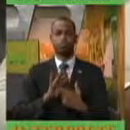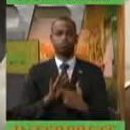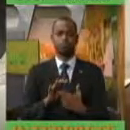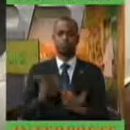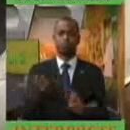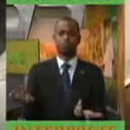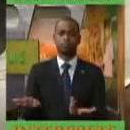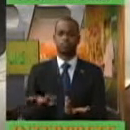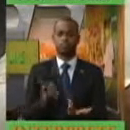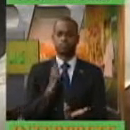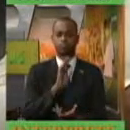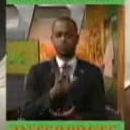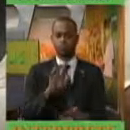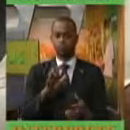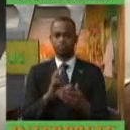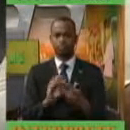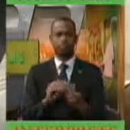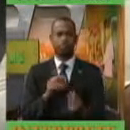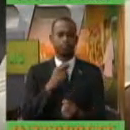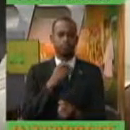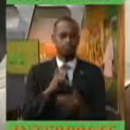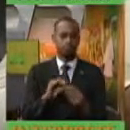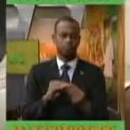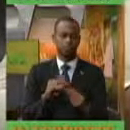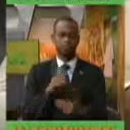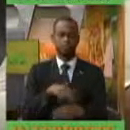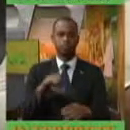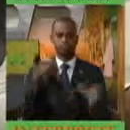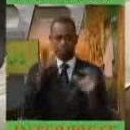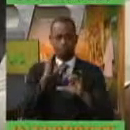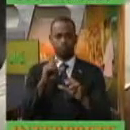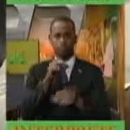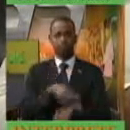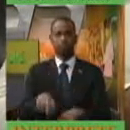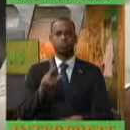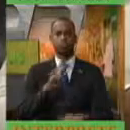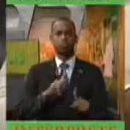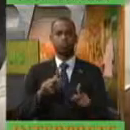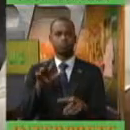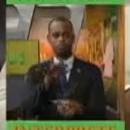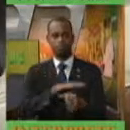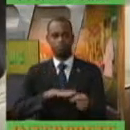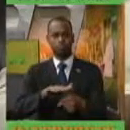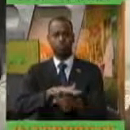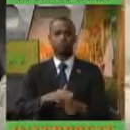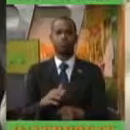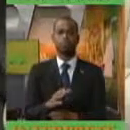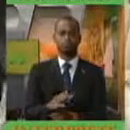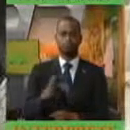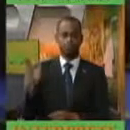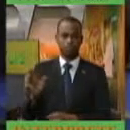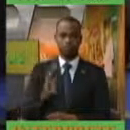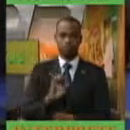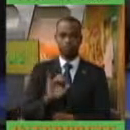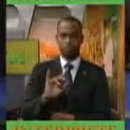representantes, su vocero, están buscando que sean personas del entorno. Bien.